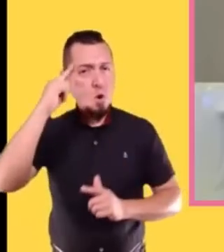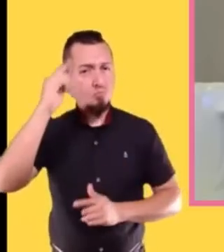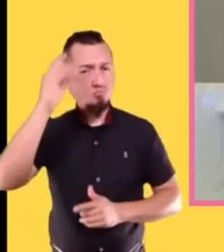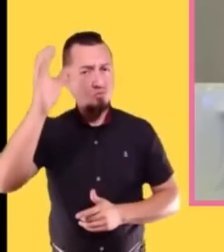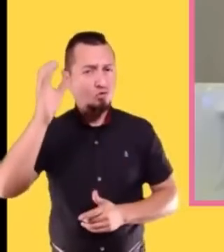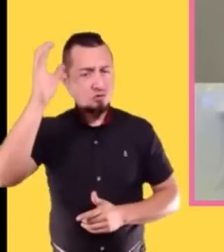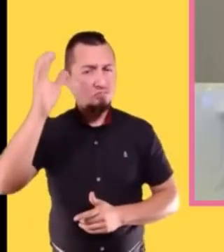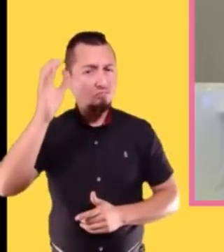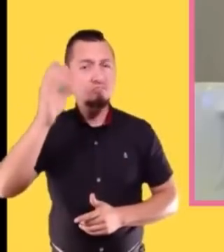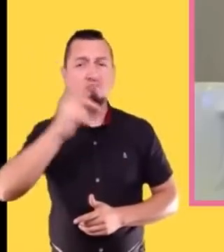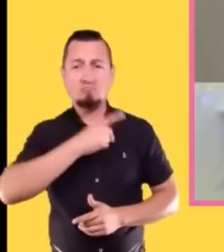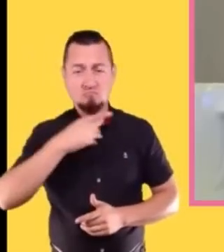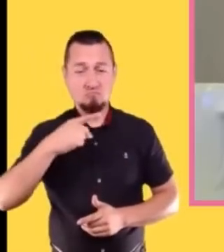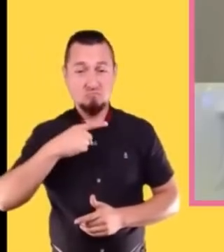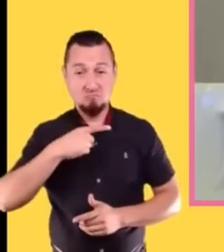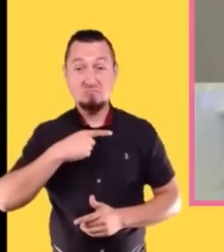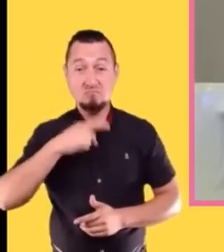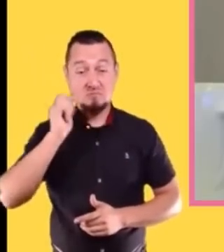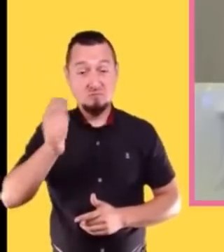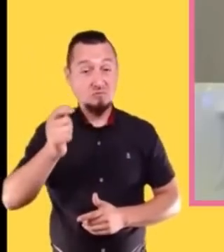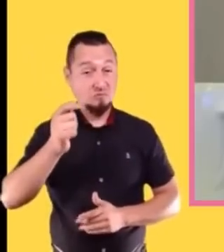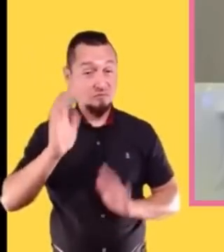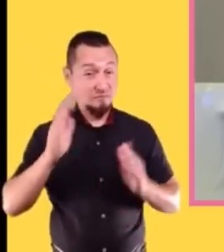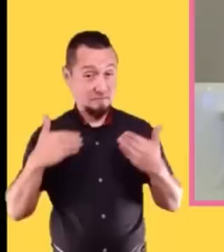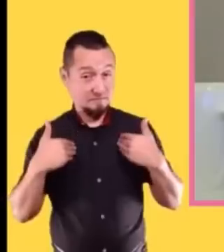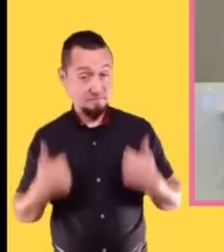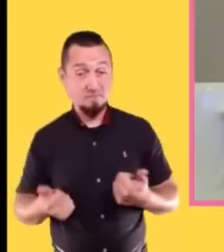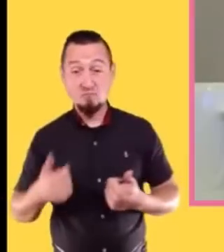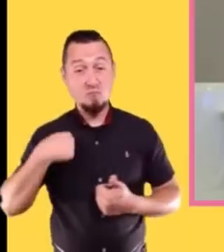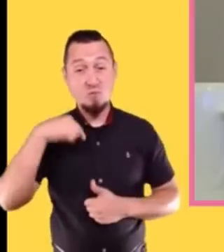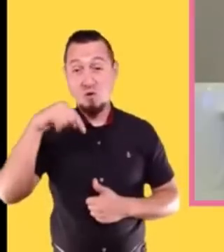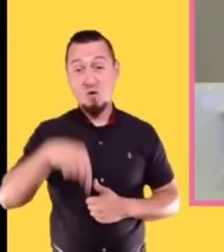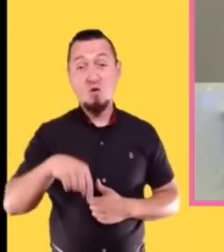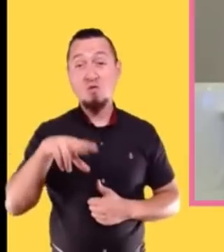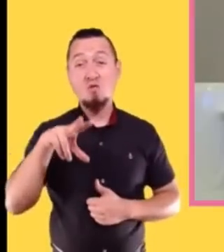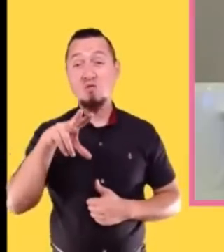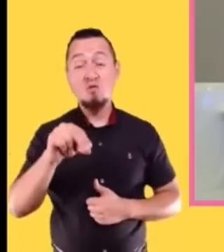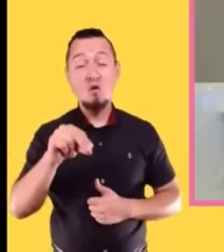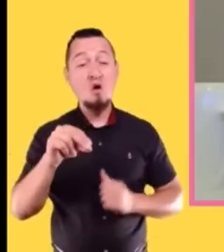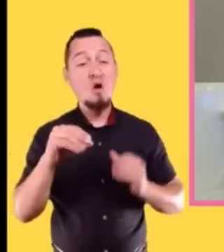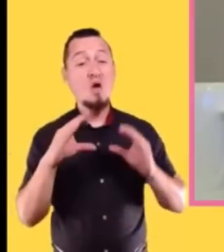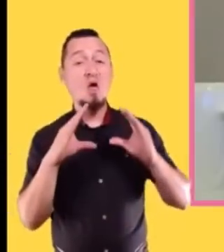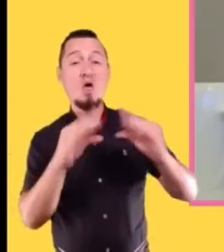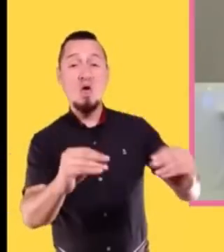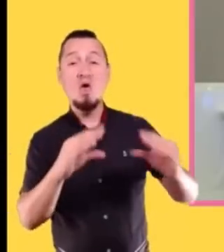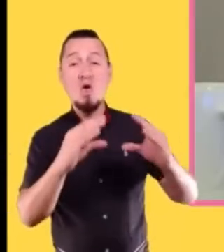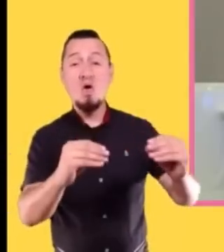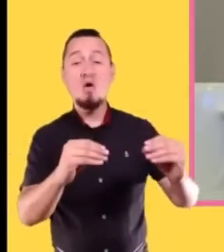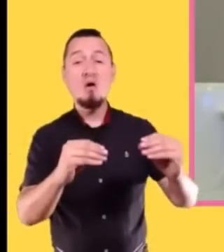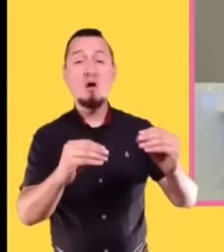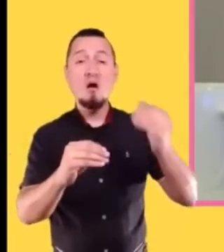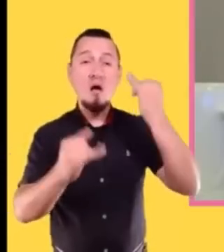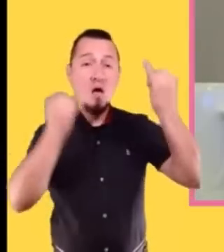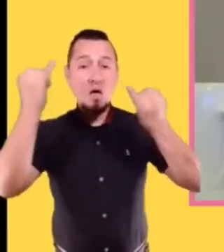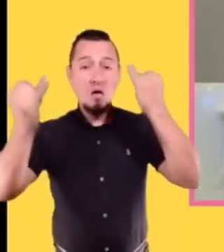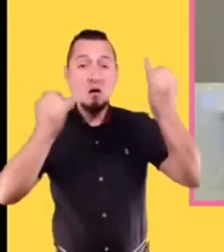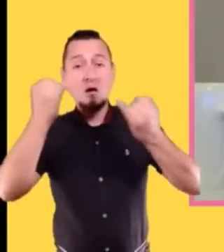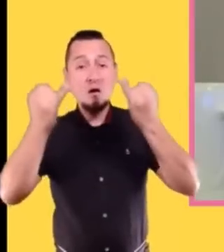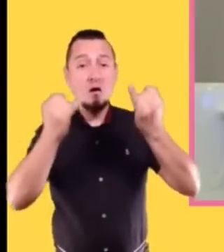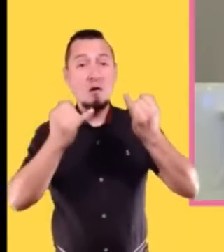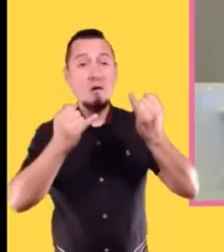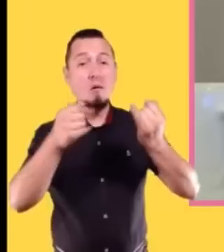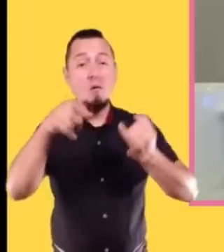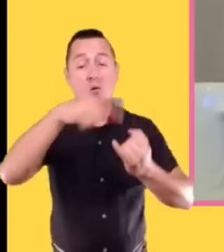Para que se entienda con más claridad, aquí no vamos a permitir que se dogmatice o se ideologice a nuestros